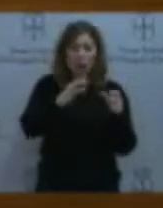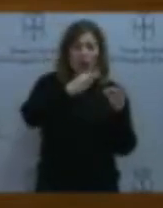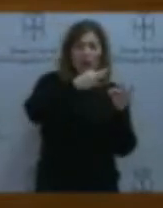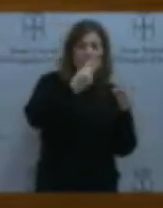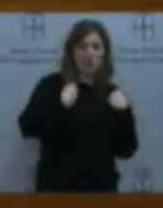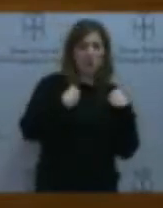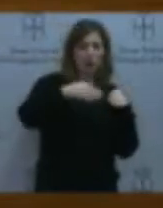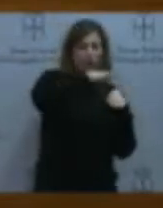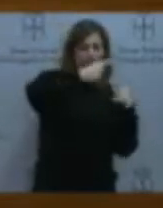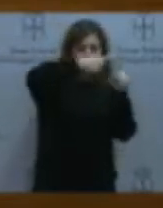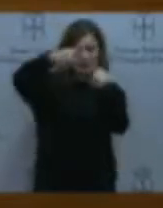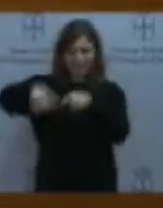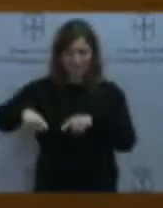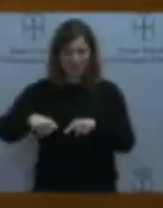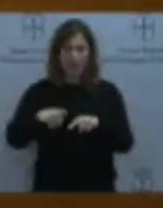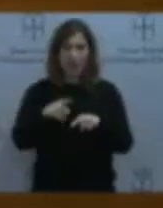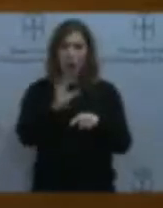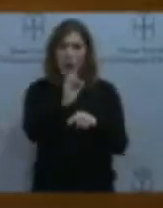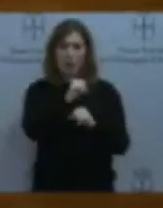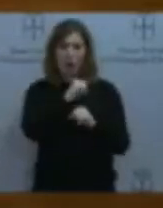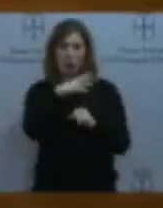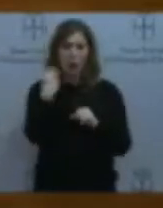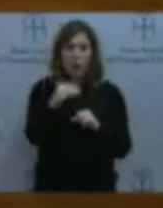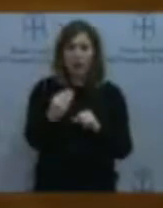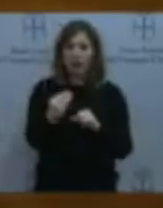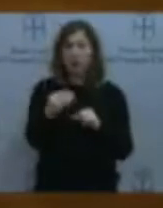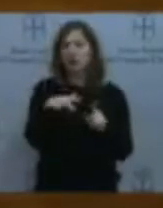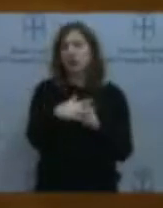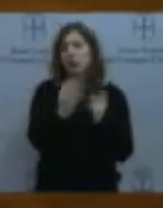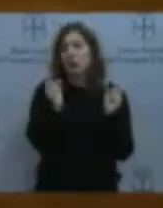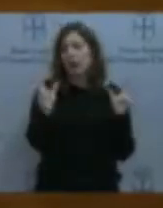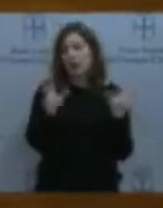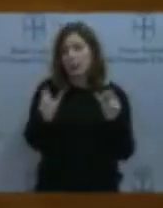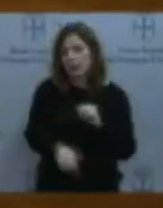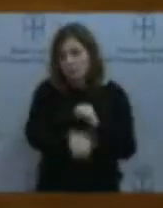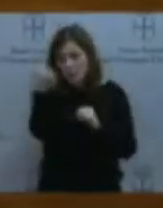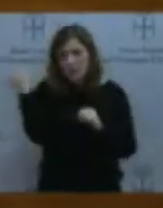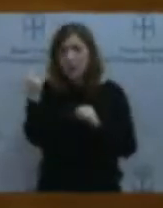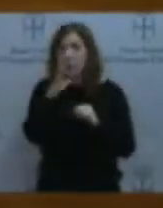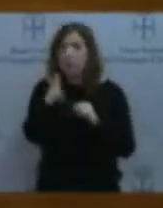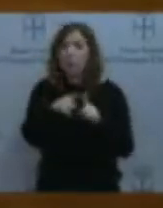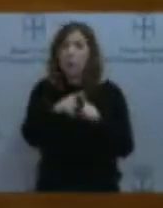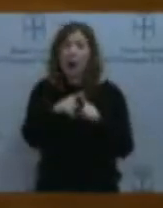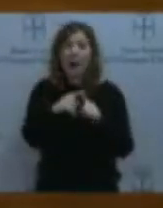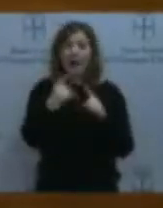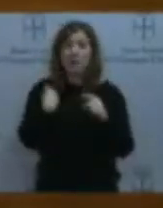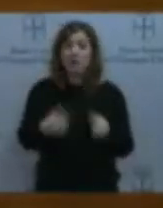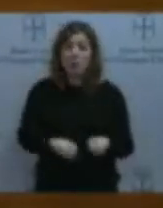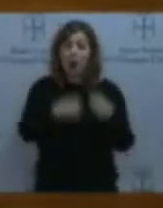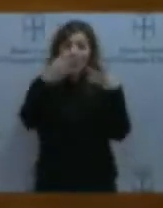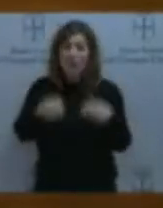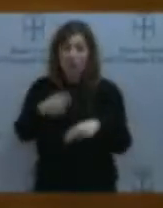juvenil. Si cabe es más grave la situación. La burbuja inmobiliaria convirtió un derecho en una mercancía y ahora estamos